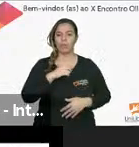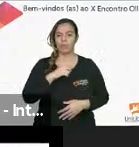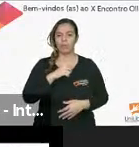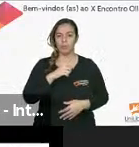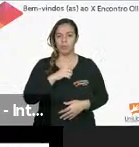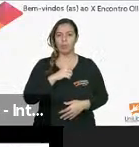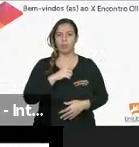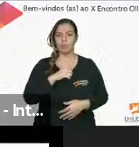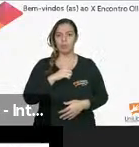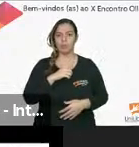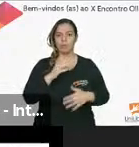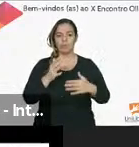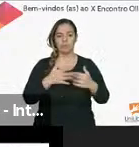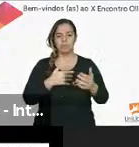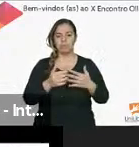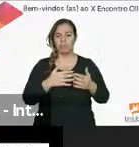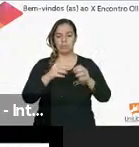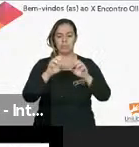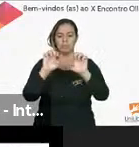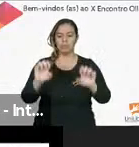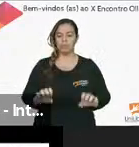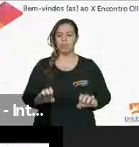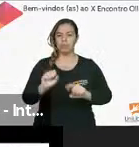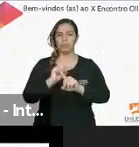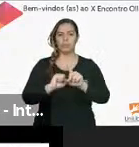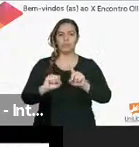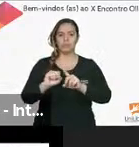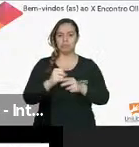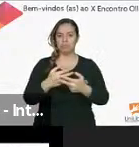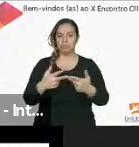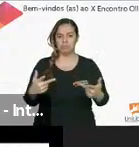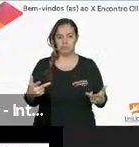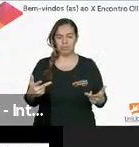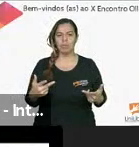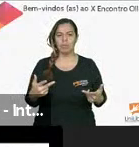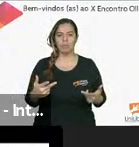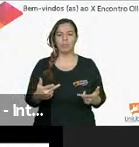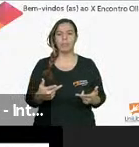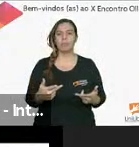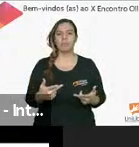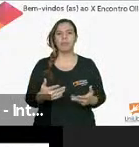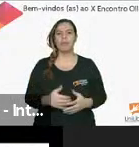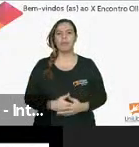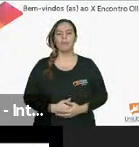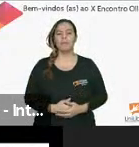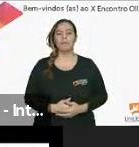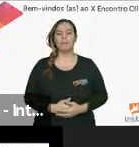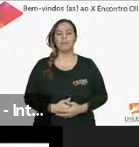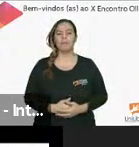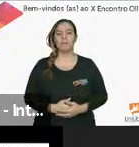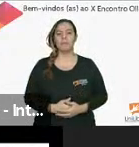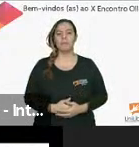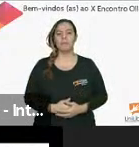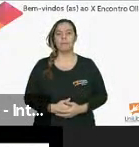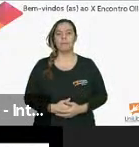dependen de su estructura, no de fuerzas externas. Y esto se ve mejor en este ejemplo que yo tengo